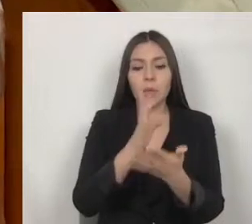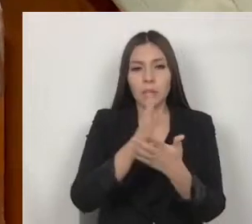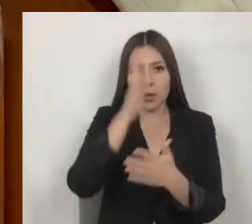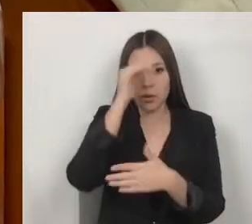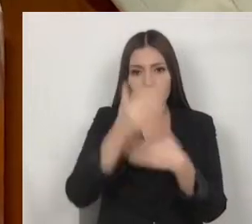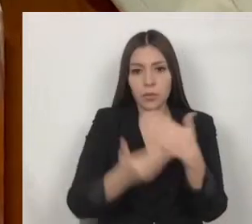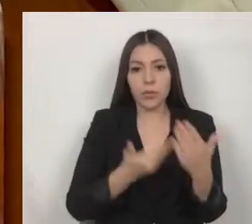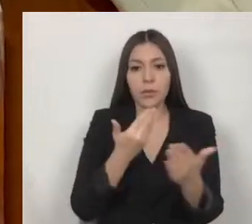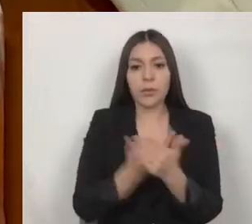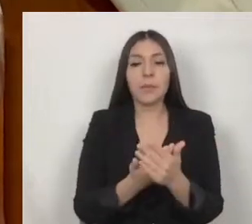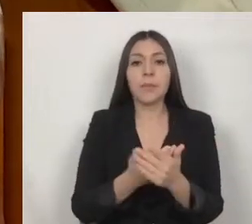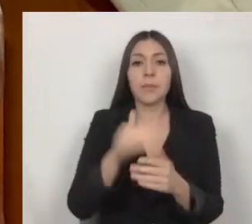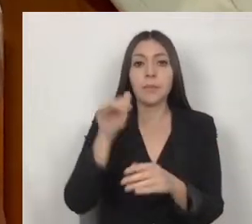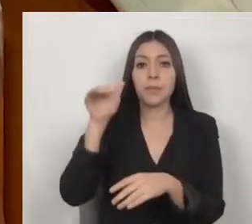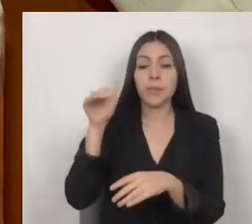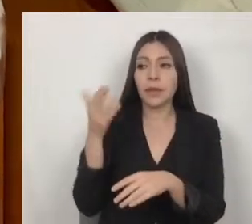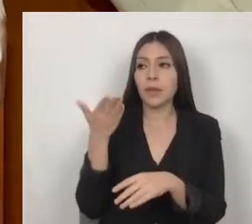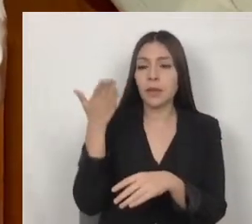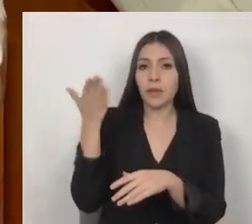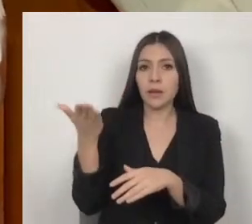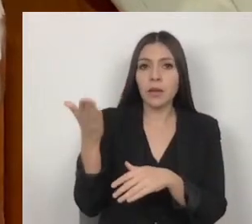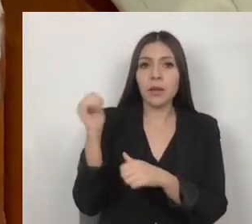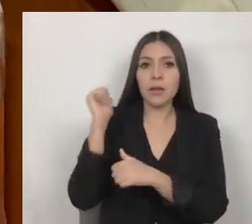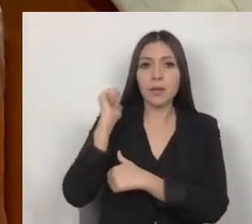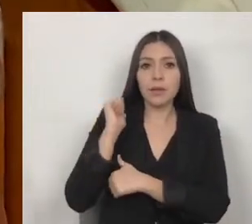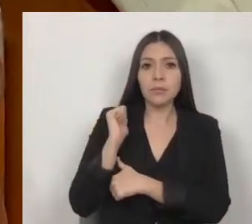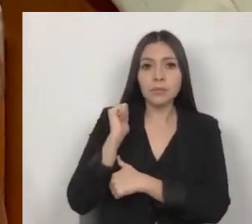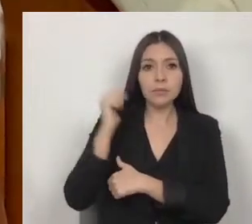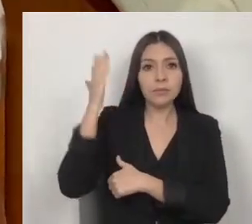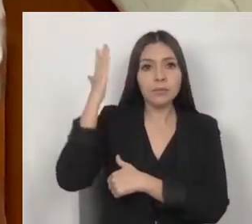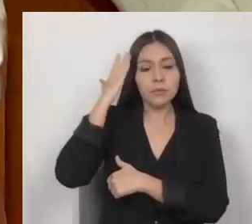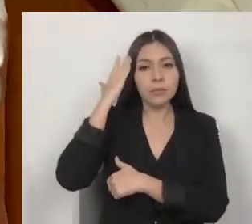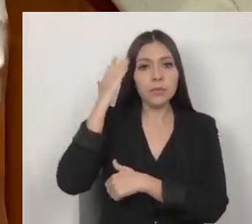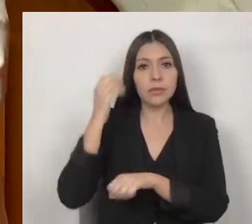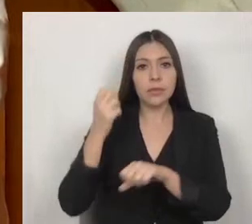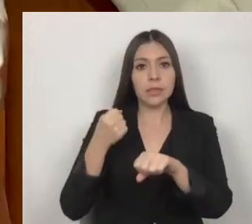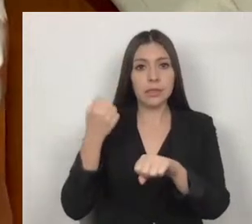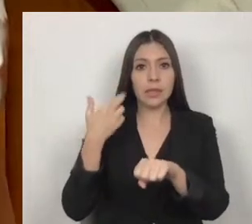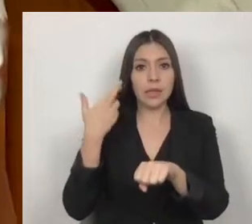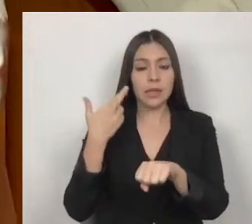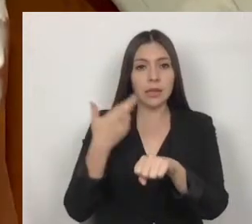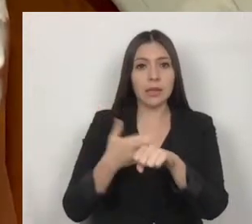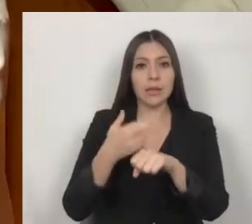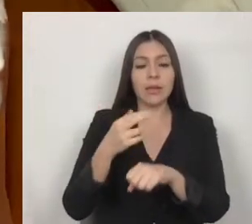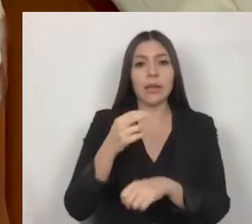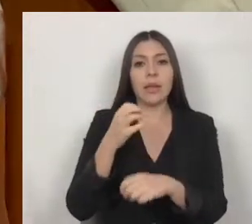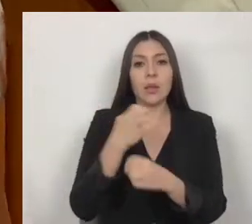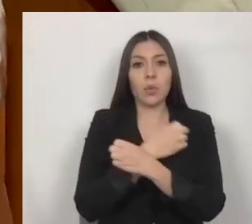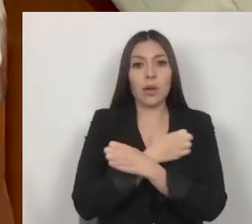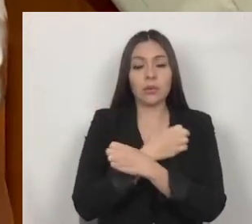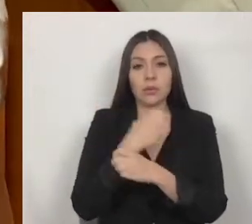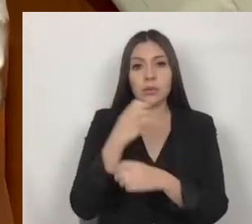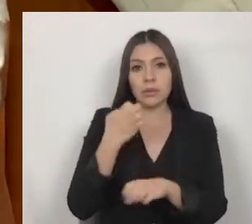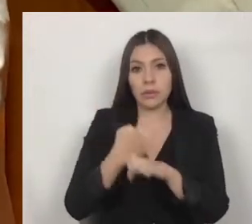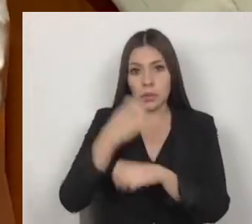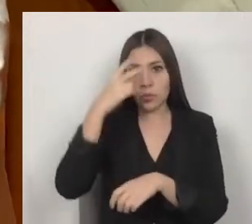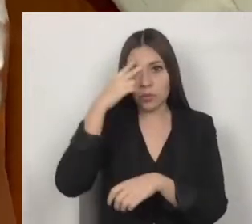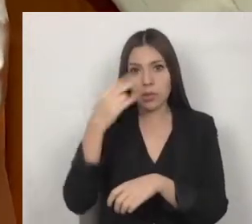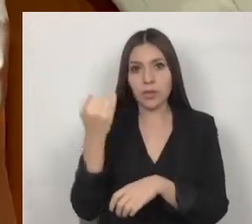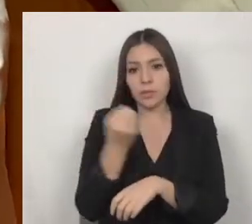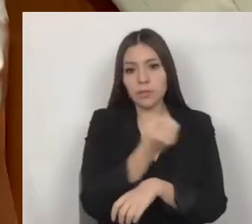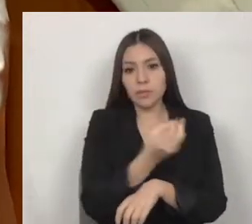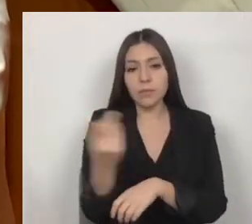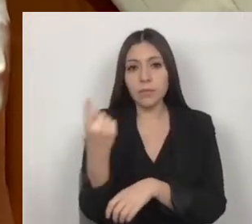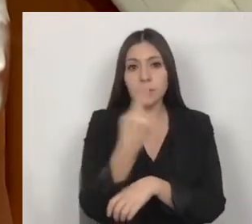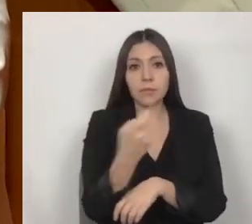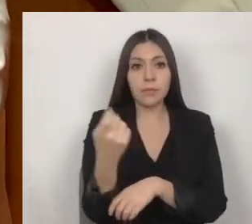exhorta respetuosamente al titular de la Secretaría de Educación del Estado de México y a los 125 municipios del